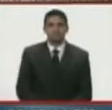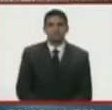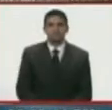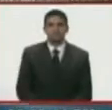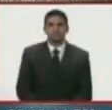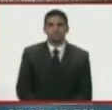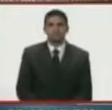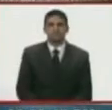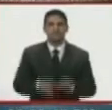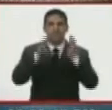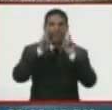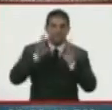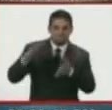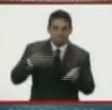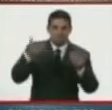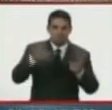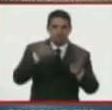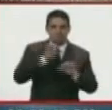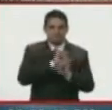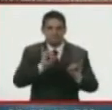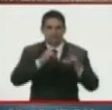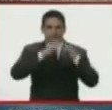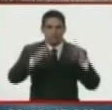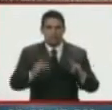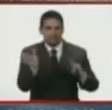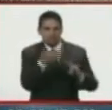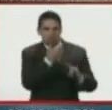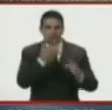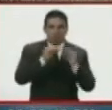la avenida Francisco de Miranda a la altura de Los Palos